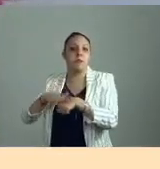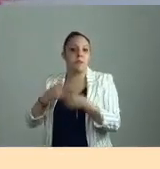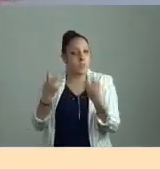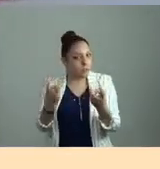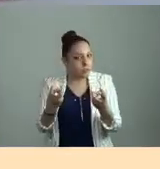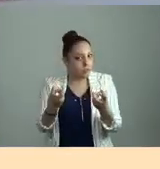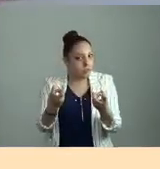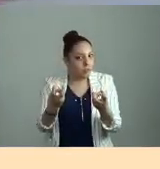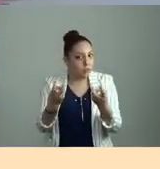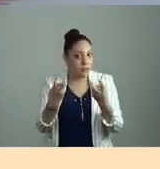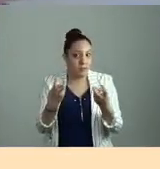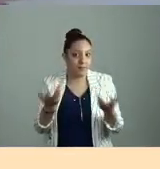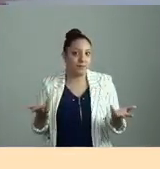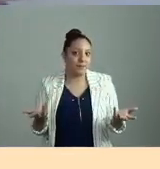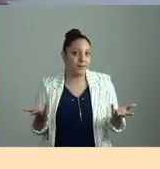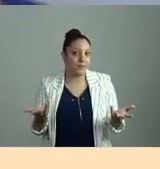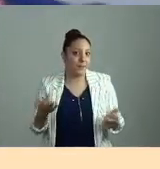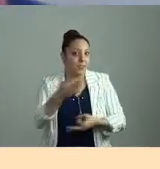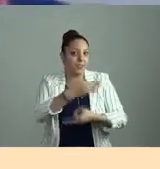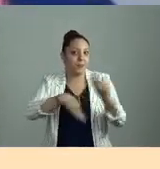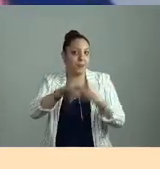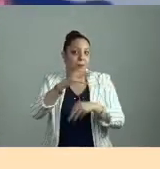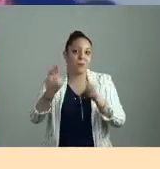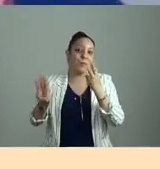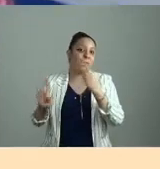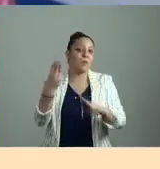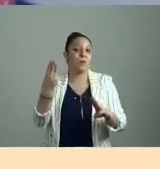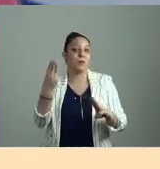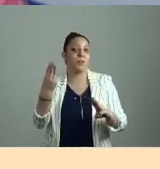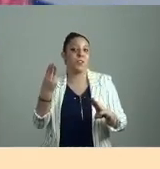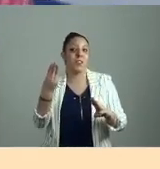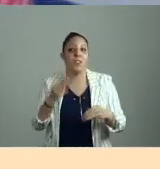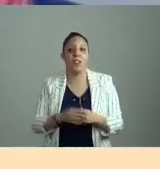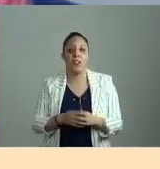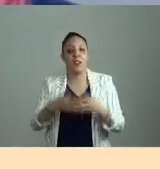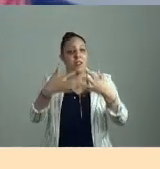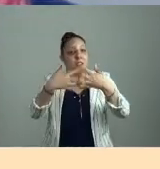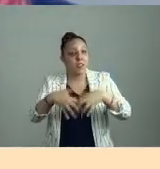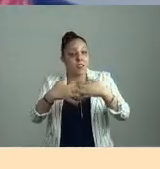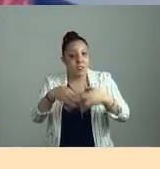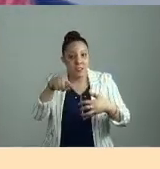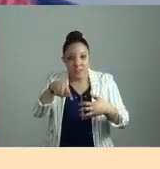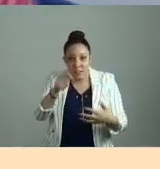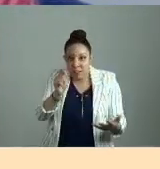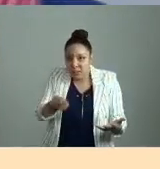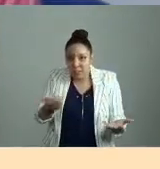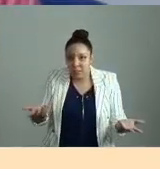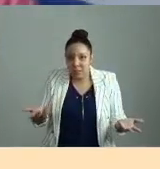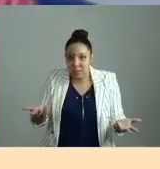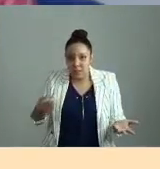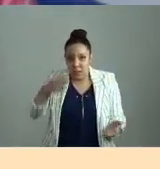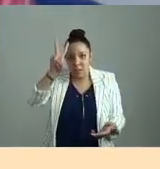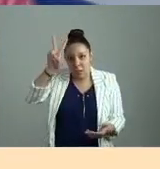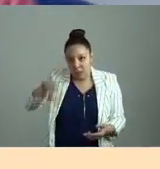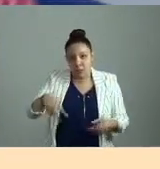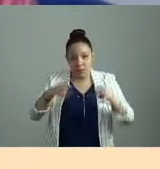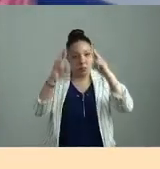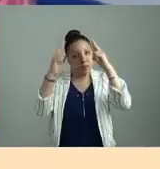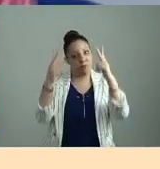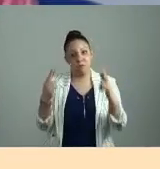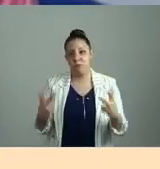a nivel global estable la mente destruyendo no toda la condición